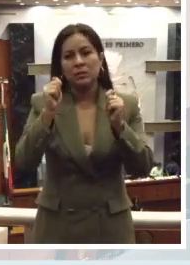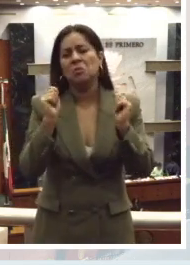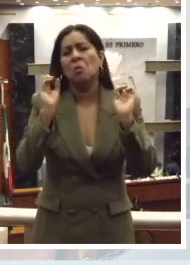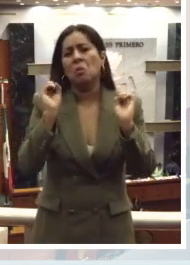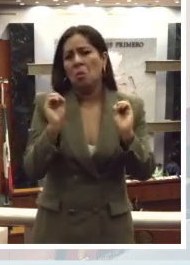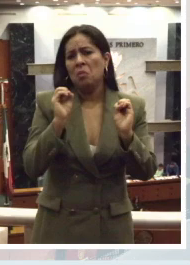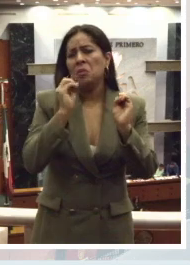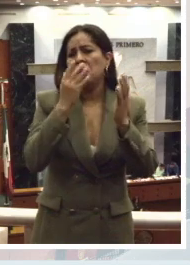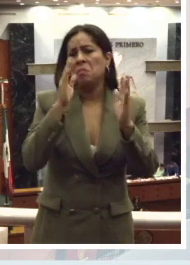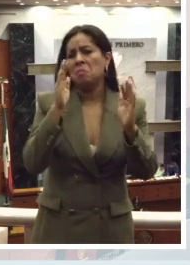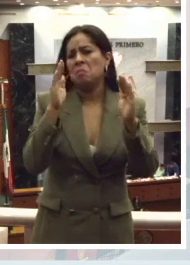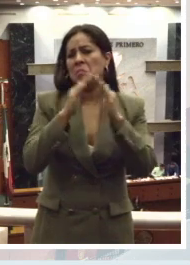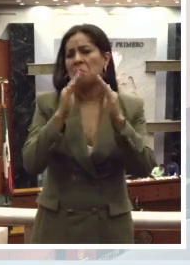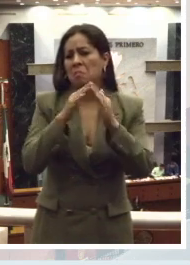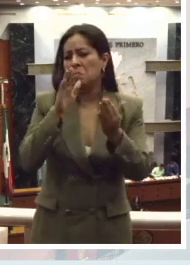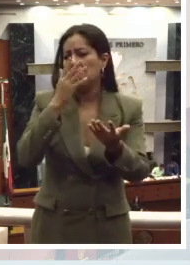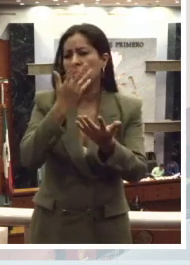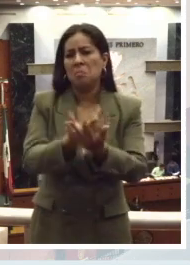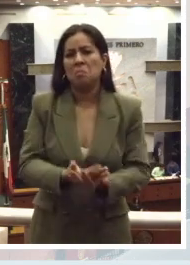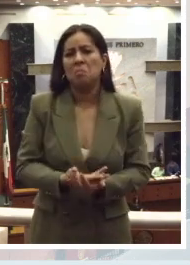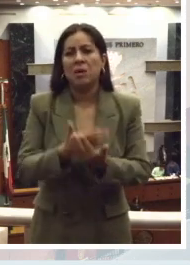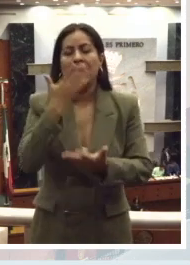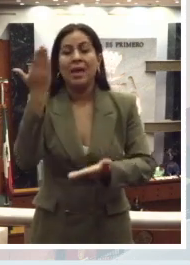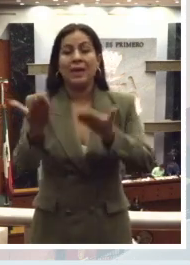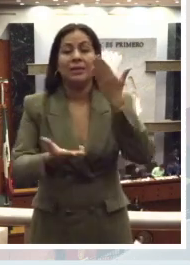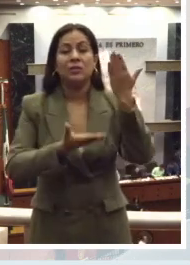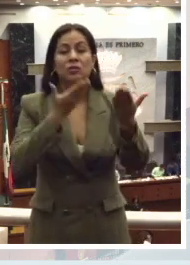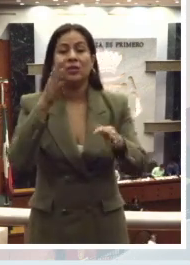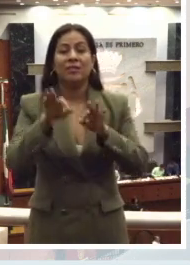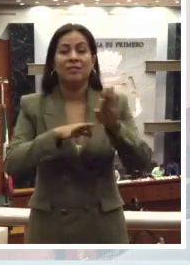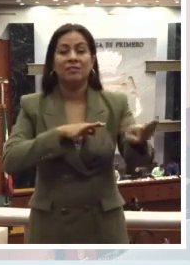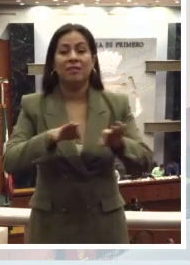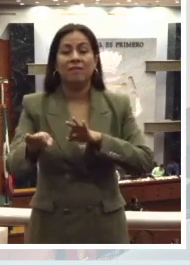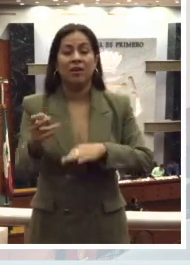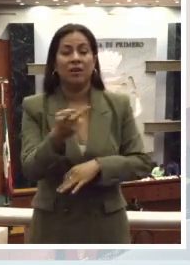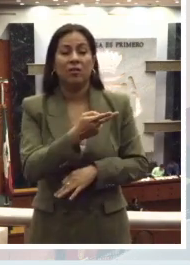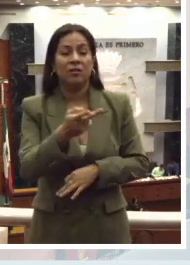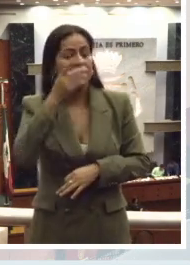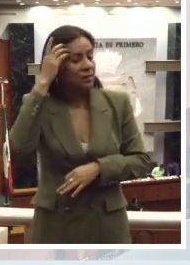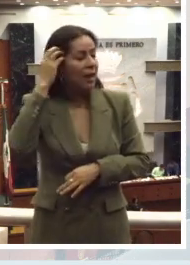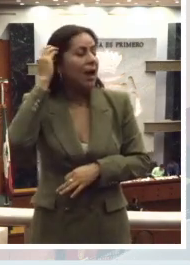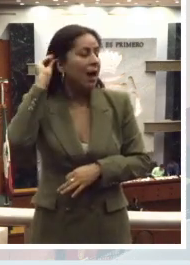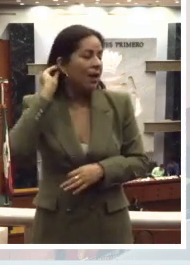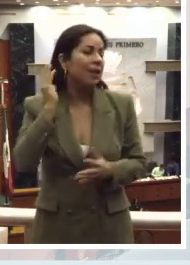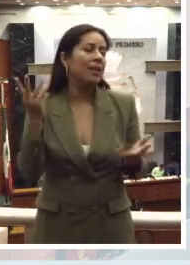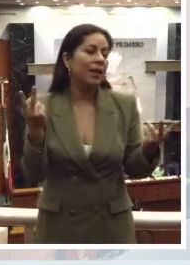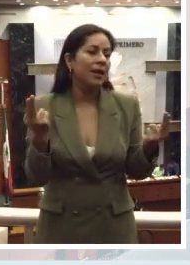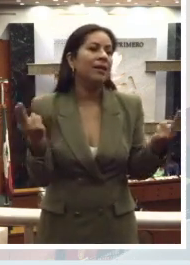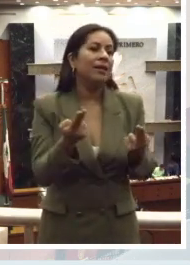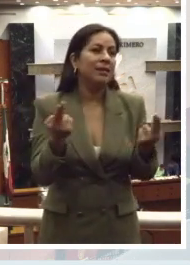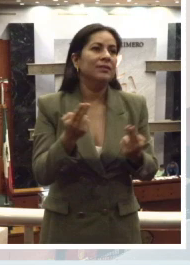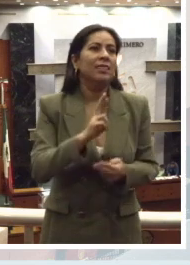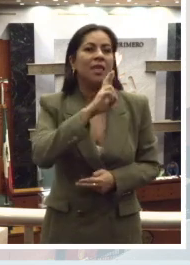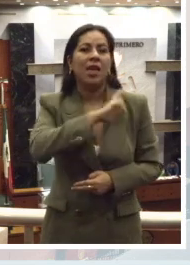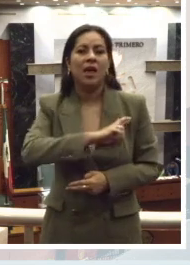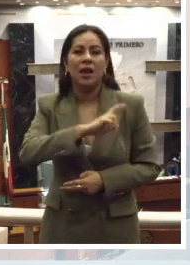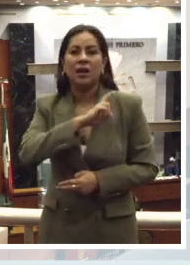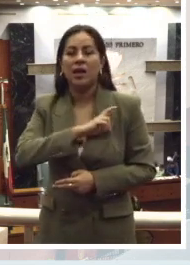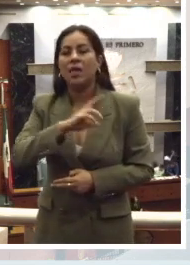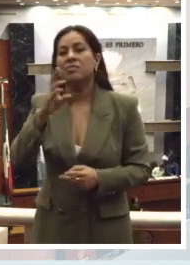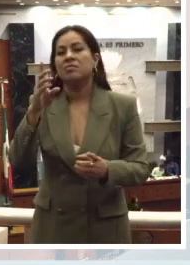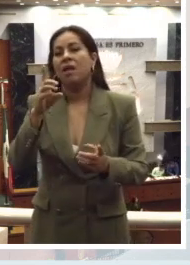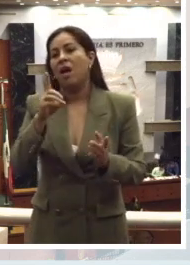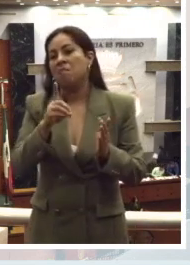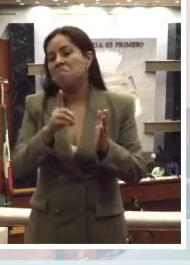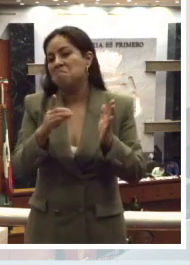asentamiento temporal para estudiantes y trabajadores, que se ven en la necesidad de rentar un espacio, departamento